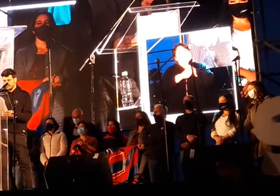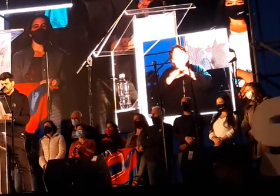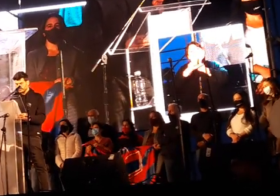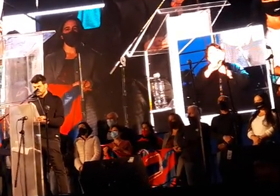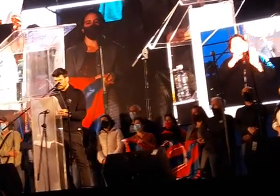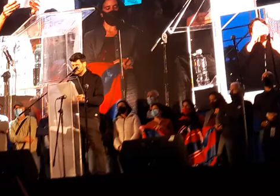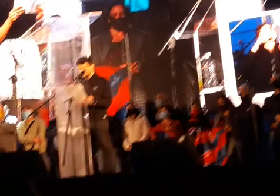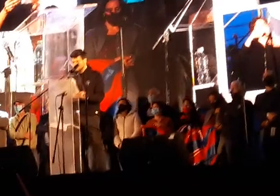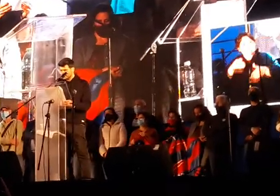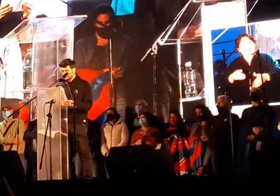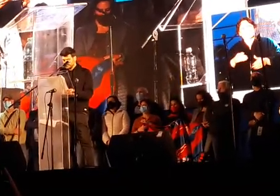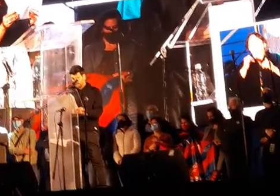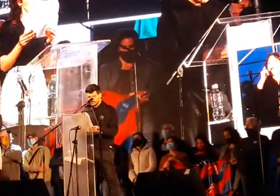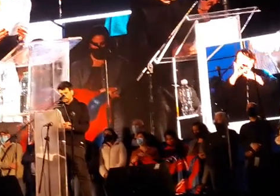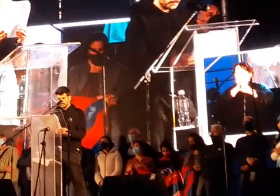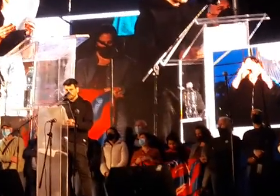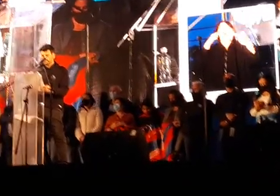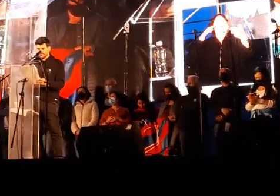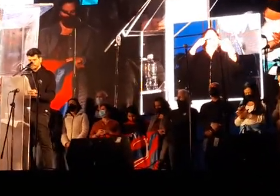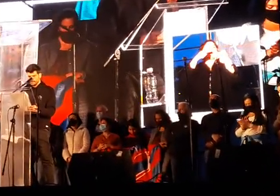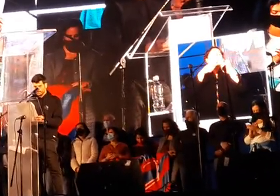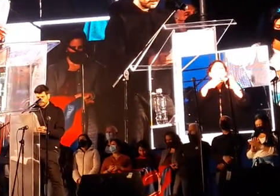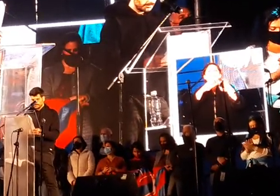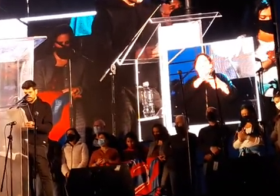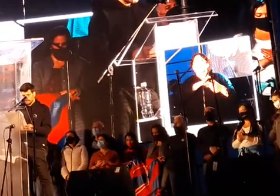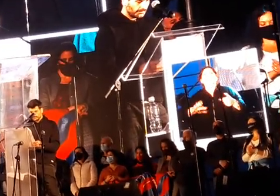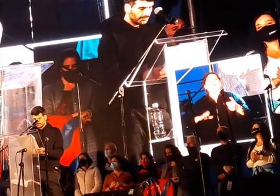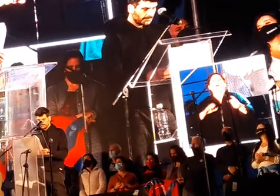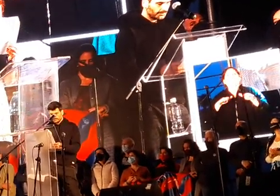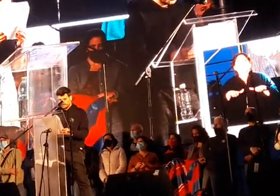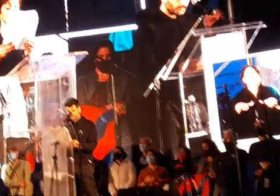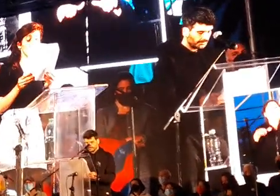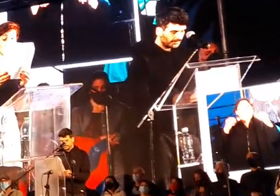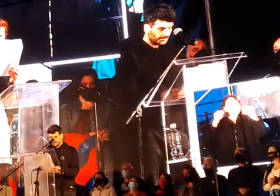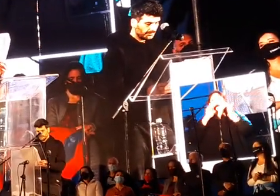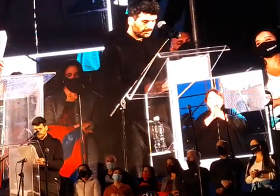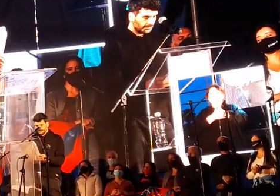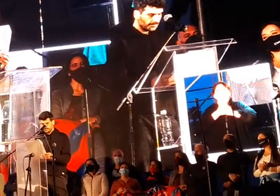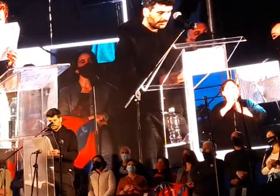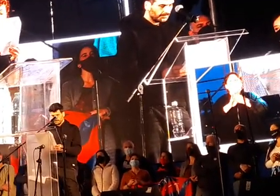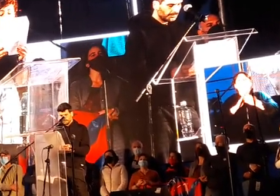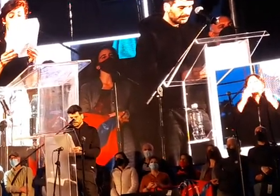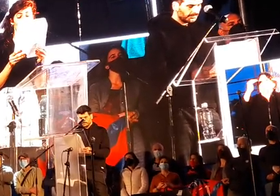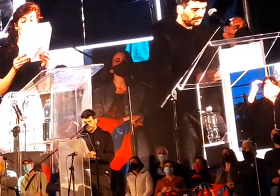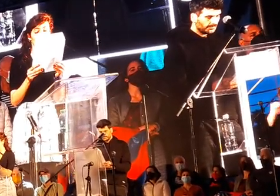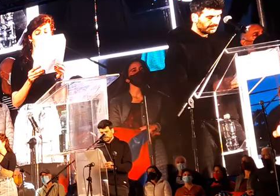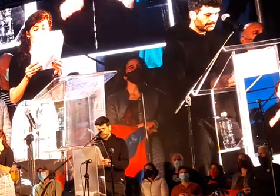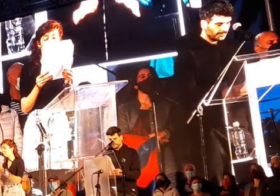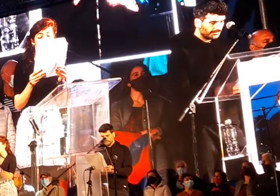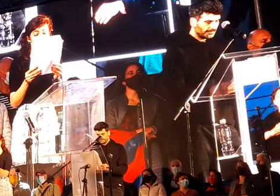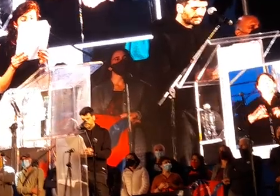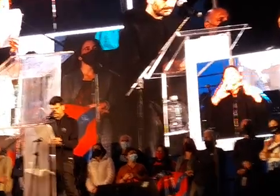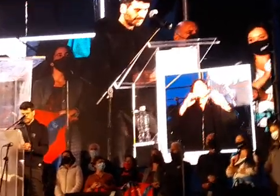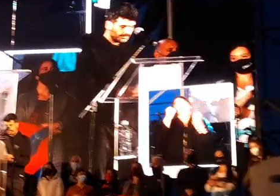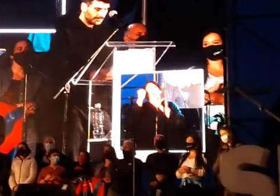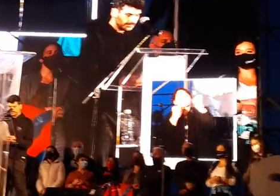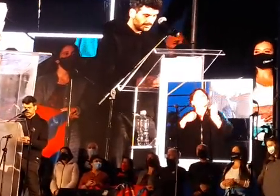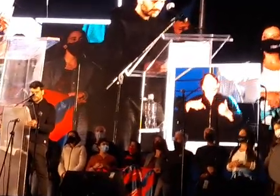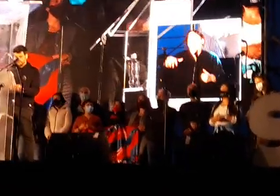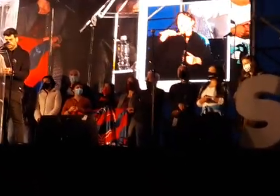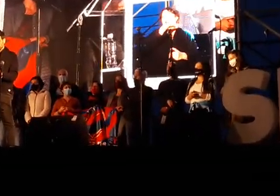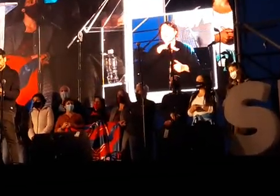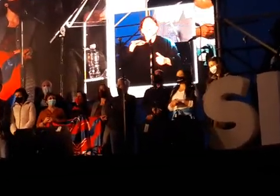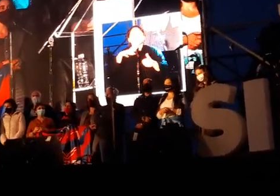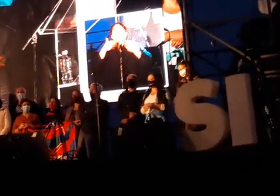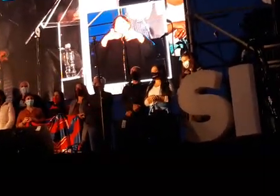de la LUC tienen un claro objetivo desestatizador, esto es, disminuir la presencia del Estado en la vida económica y social,